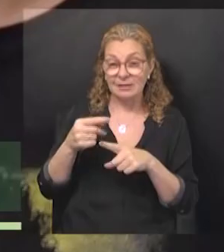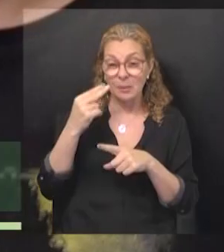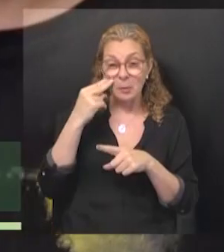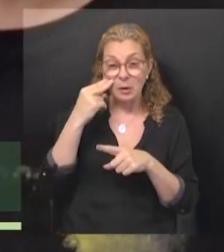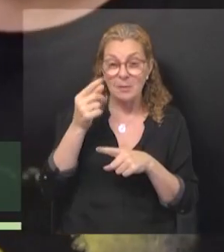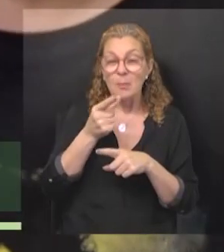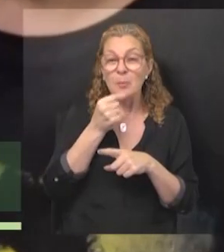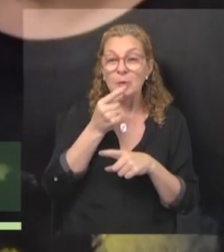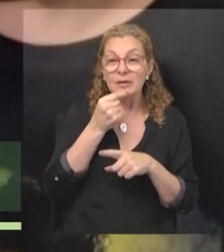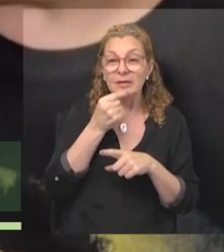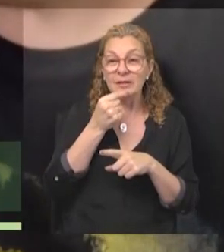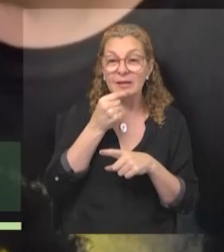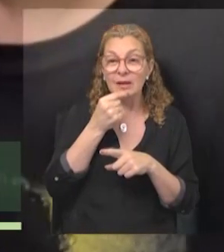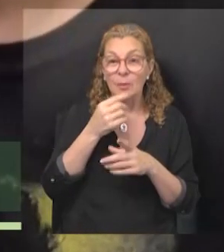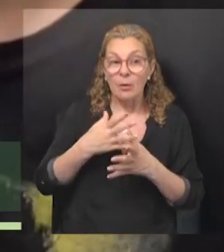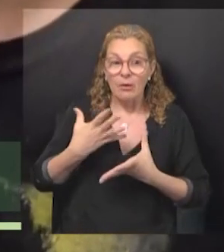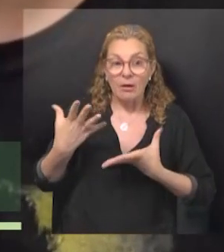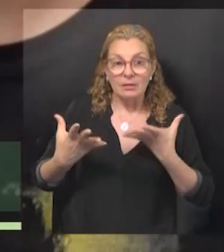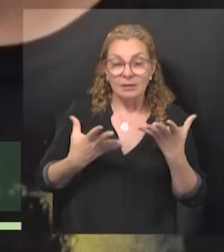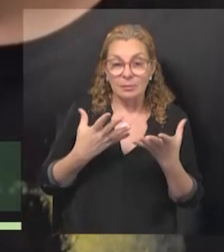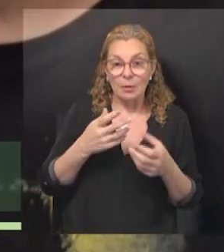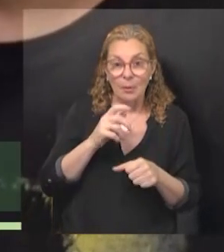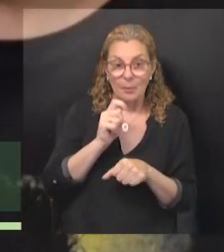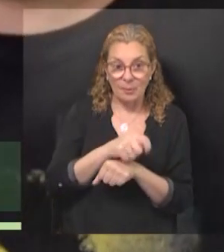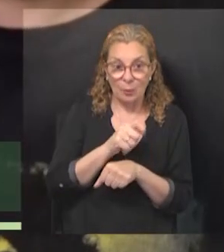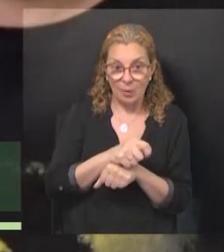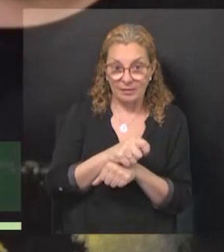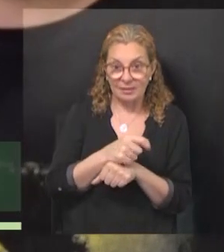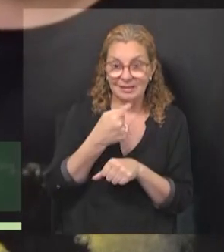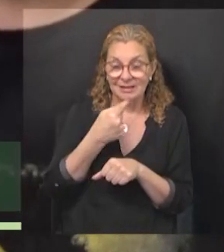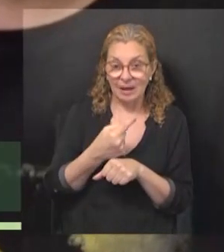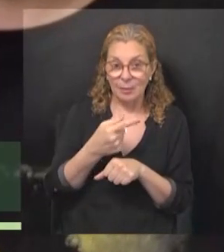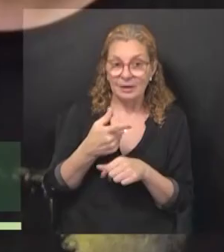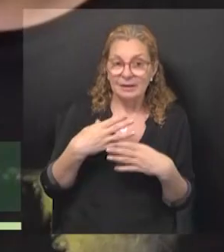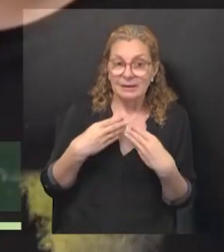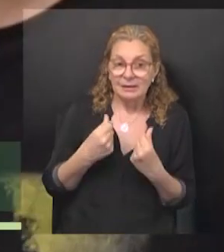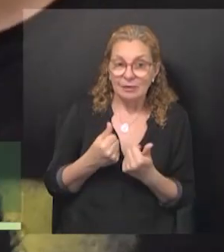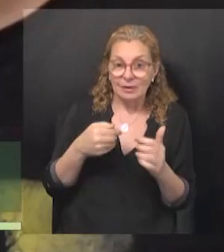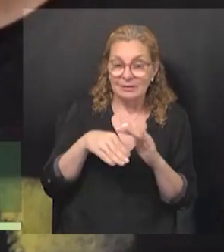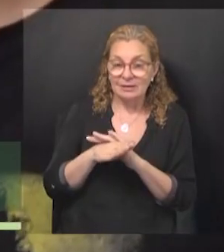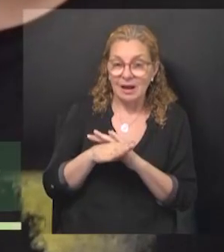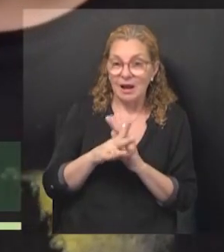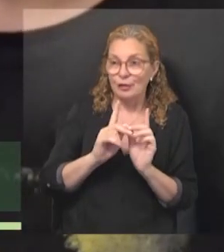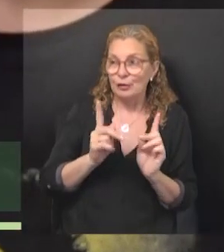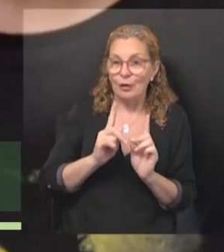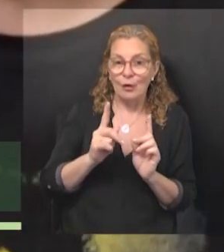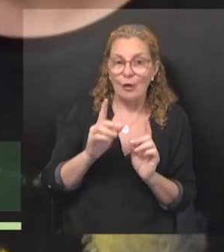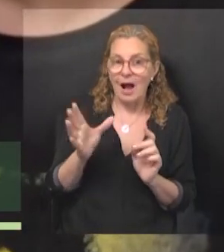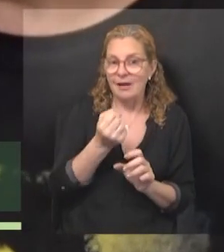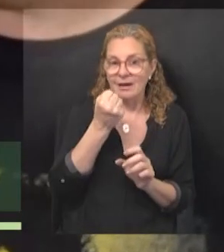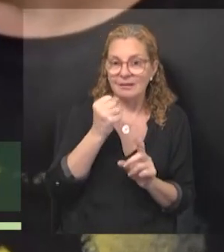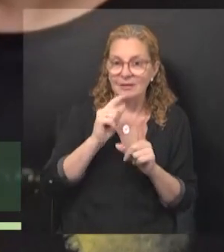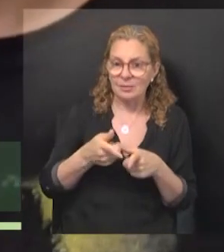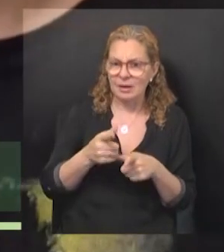policiales y bueno exageraciones este penales digámosle en el sentido de allanamientos indebidos incautaciones